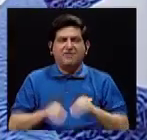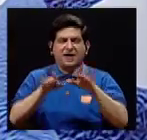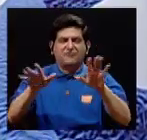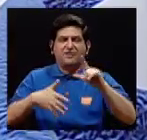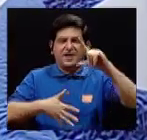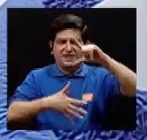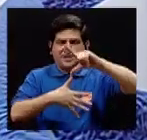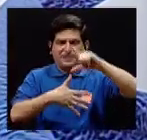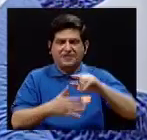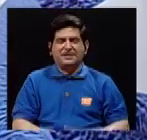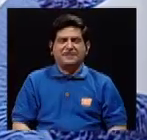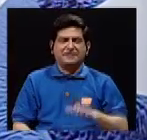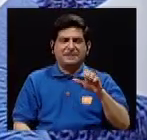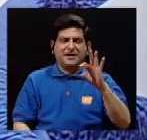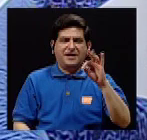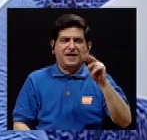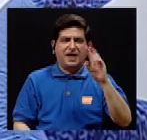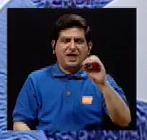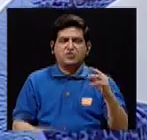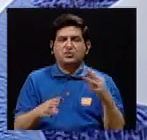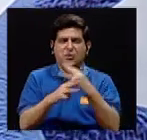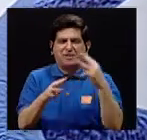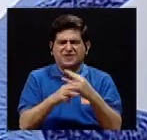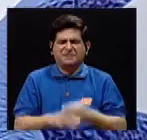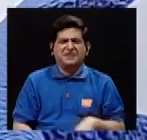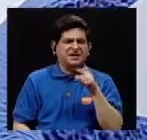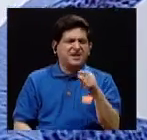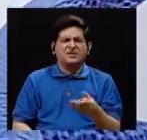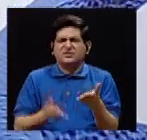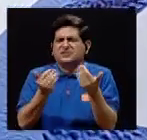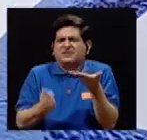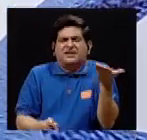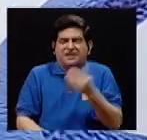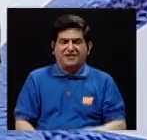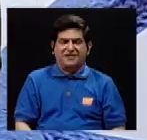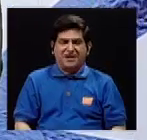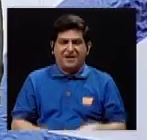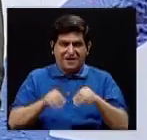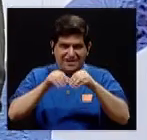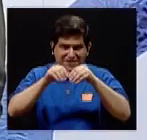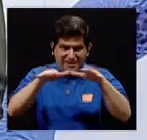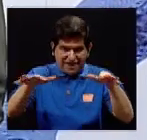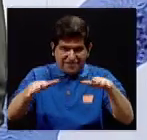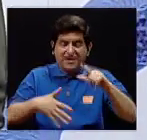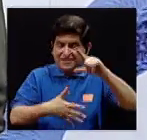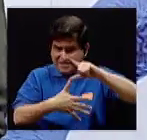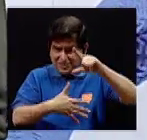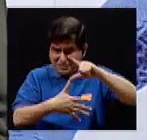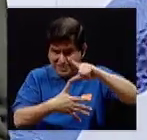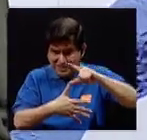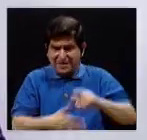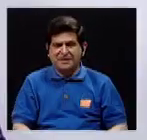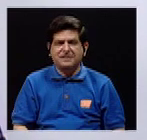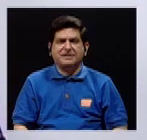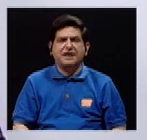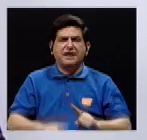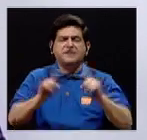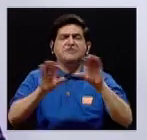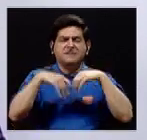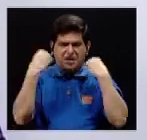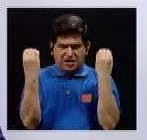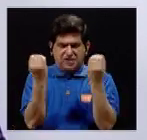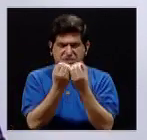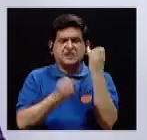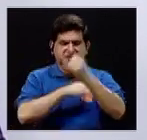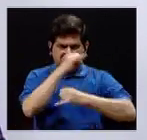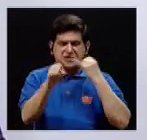la red latinoamericana de etnomatemática qué pretende esta red muy bien la red latinamericana sí Existen varios